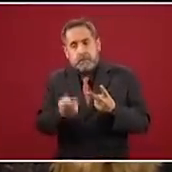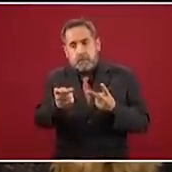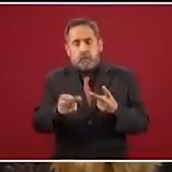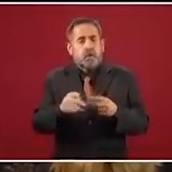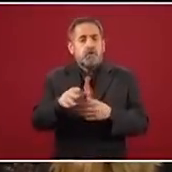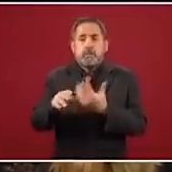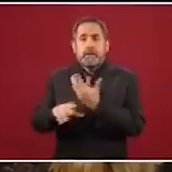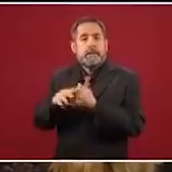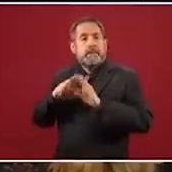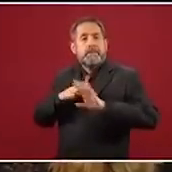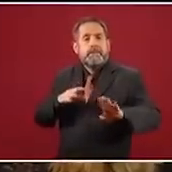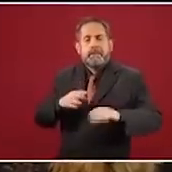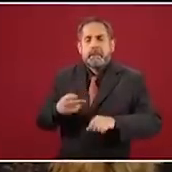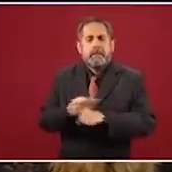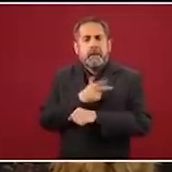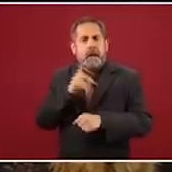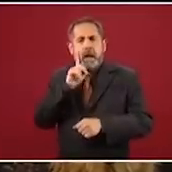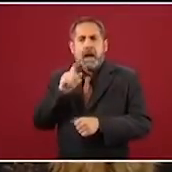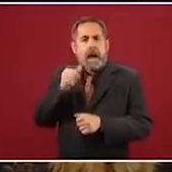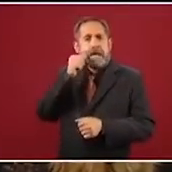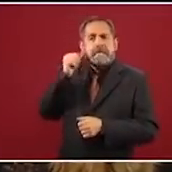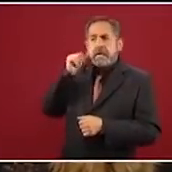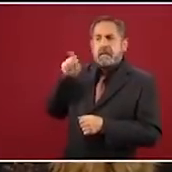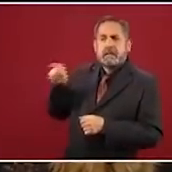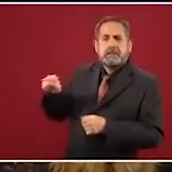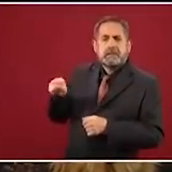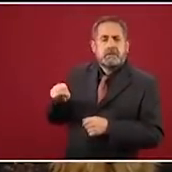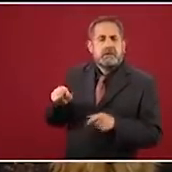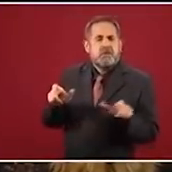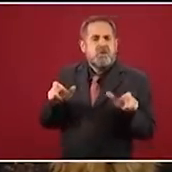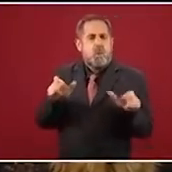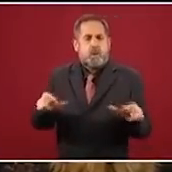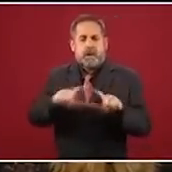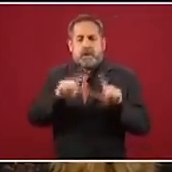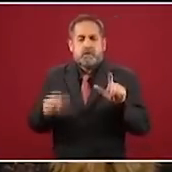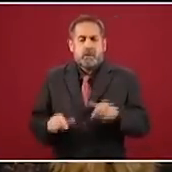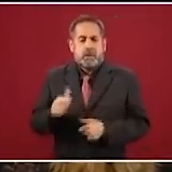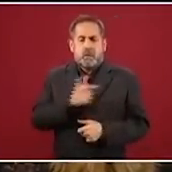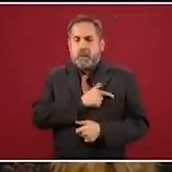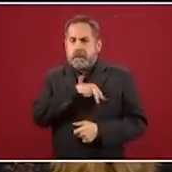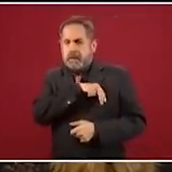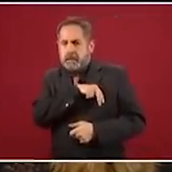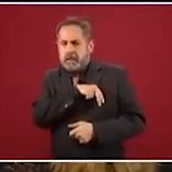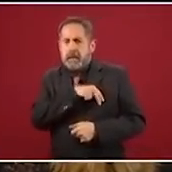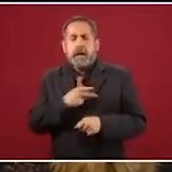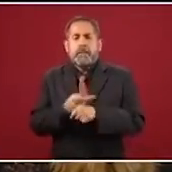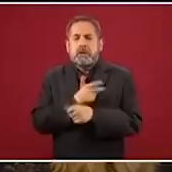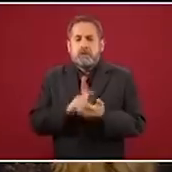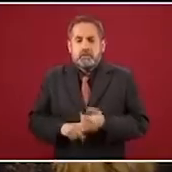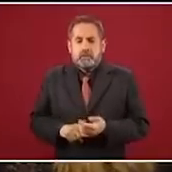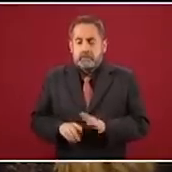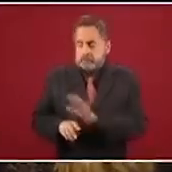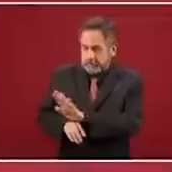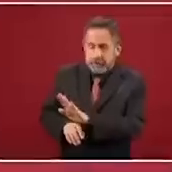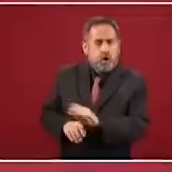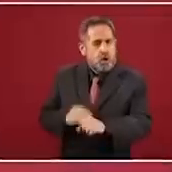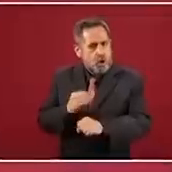sobre lo que sucedió ayer con la Guardia Nacional en la frontera del sur, por favor. Hoy va a